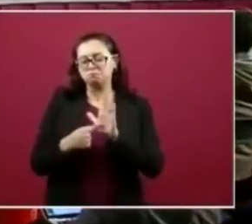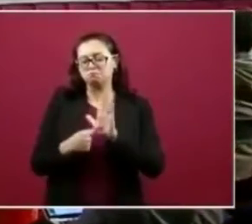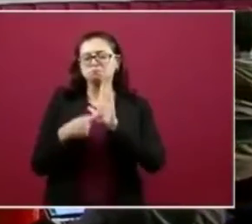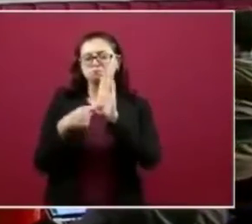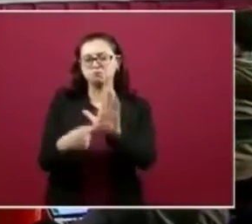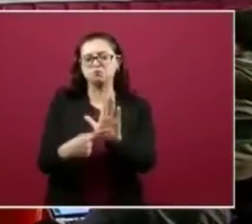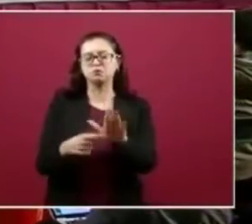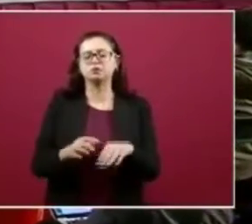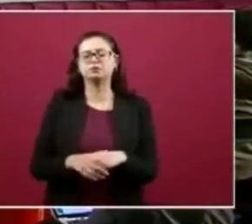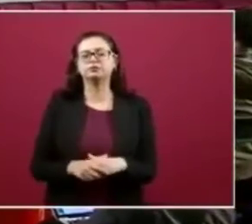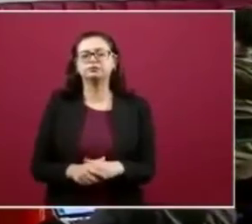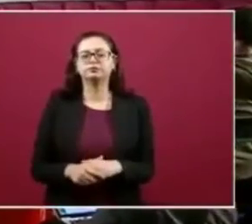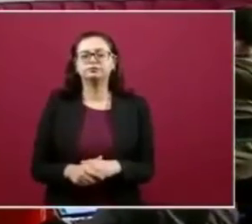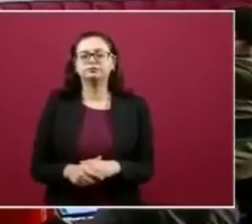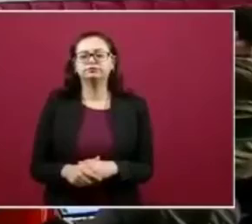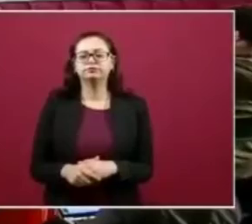hoy.